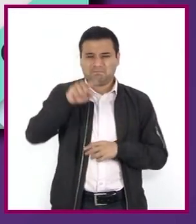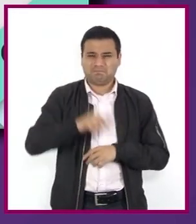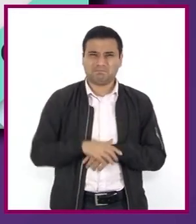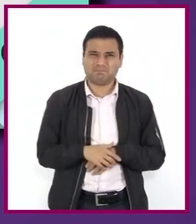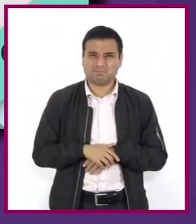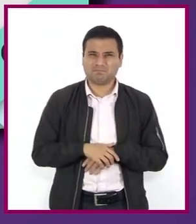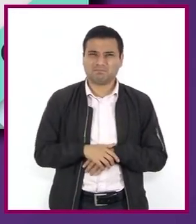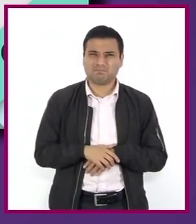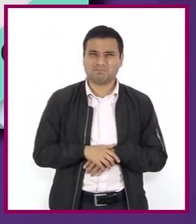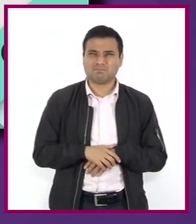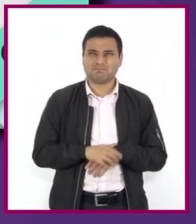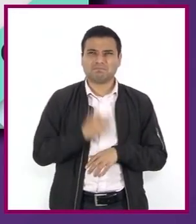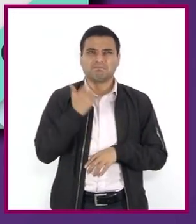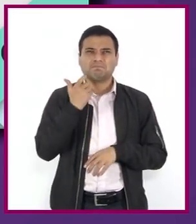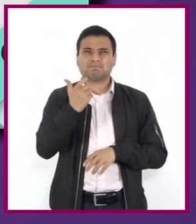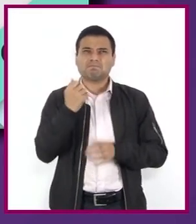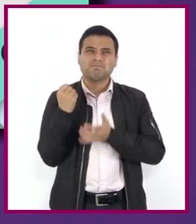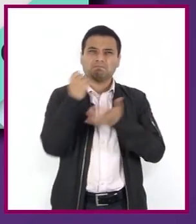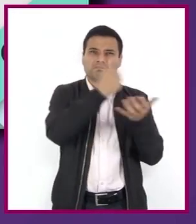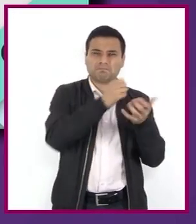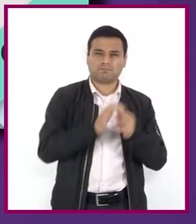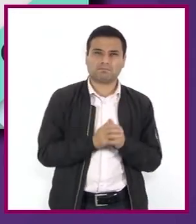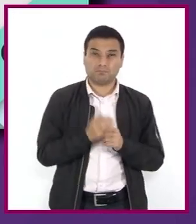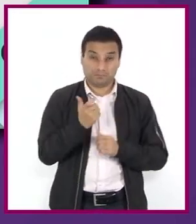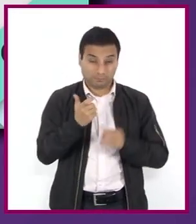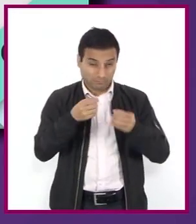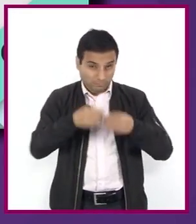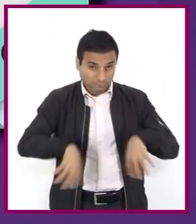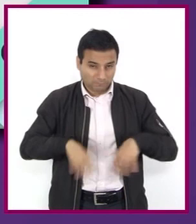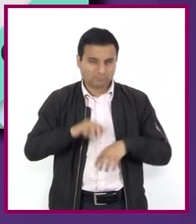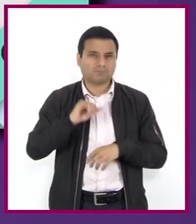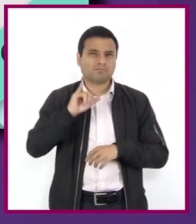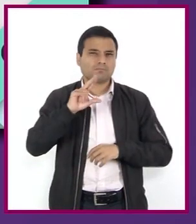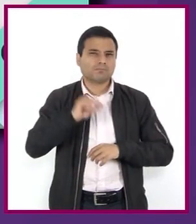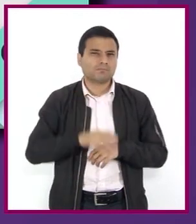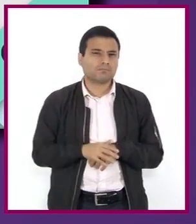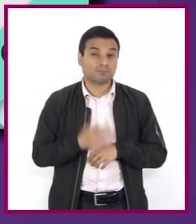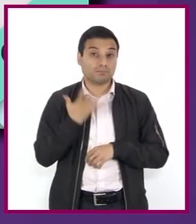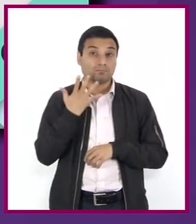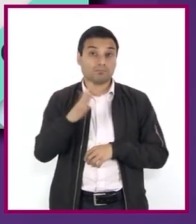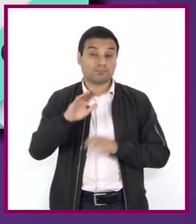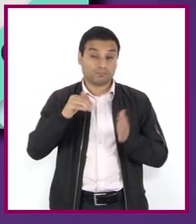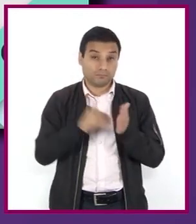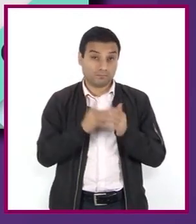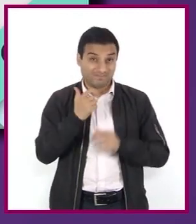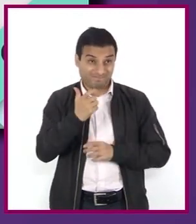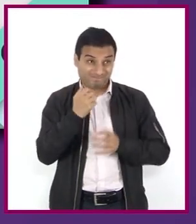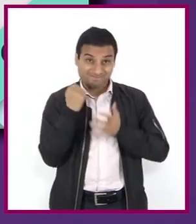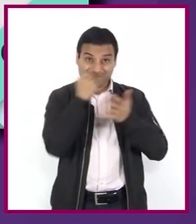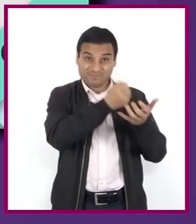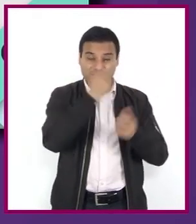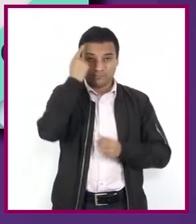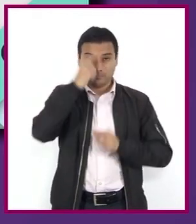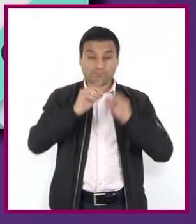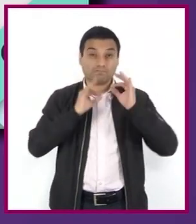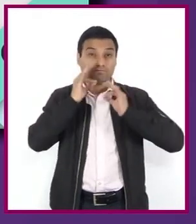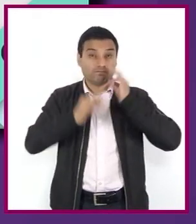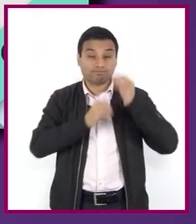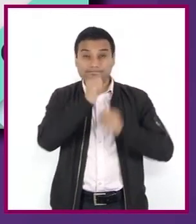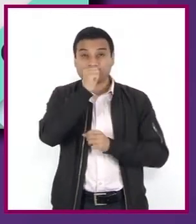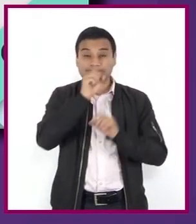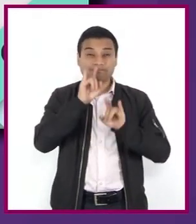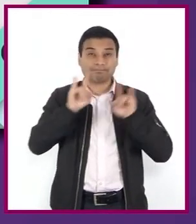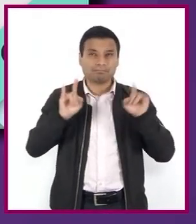su negocio tendría pérdidas? Para el tope de 10,000 pesos invertidos en publicidad, ¿cuál será